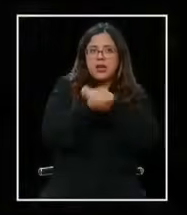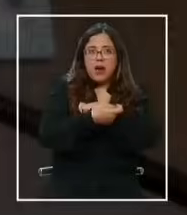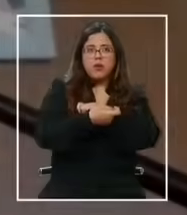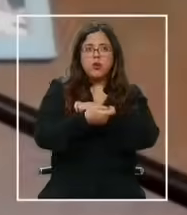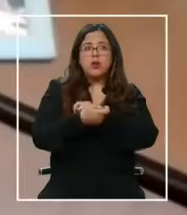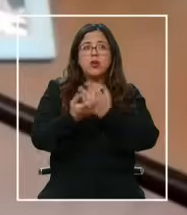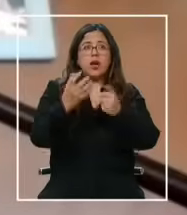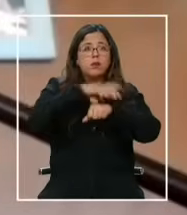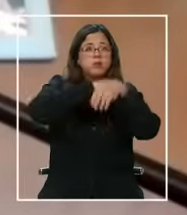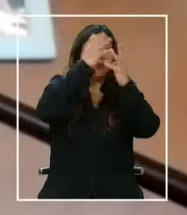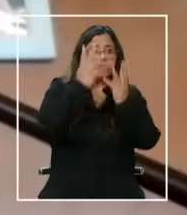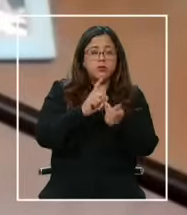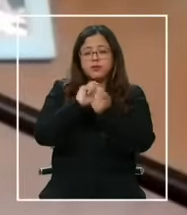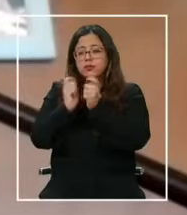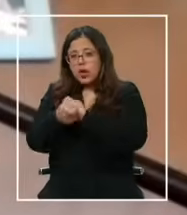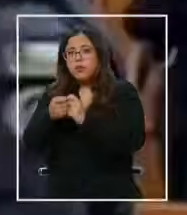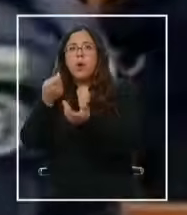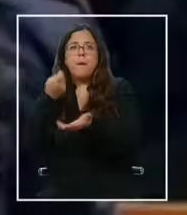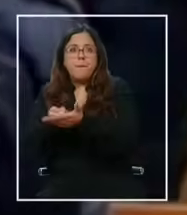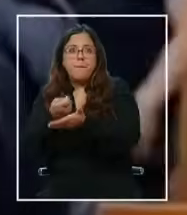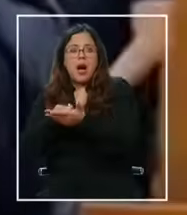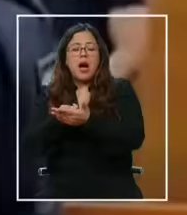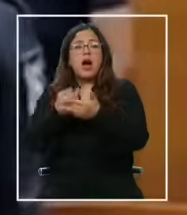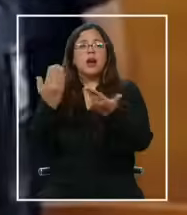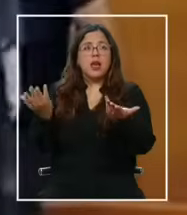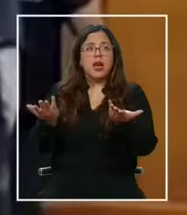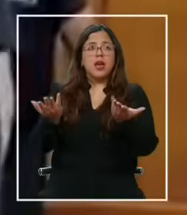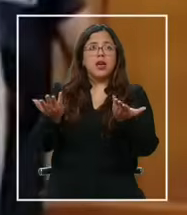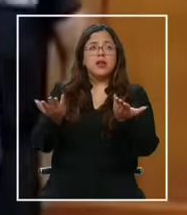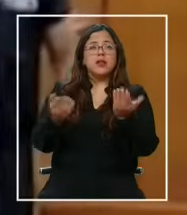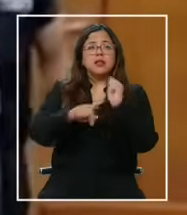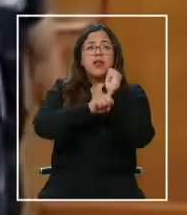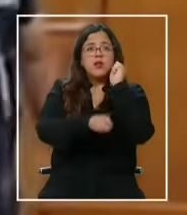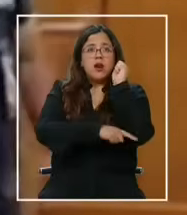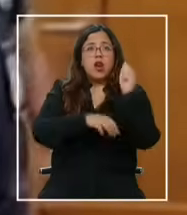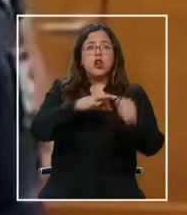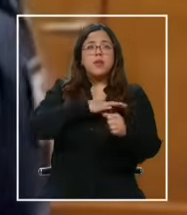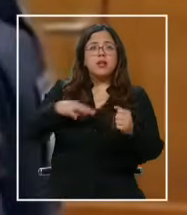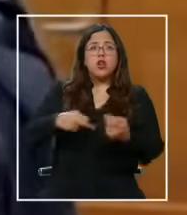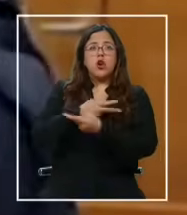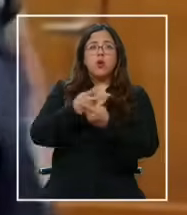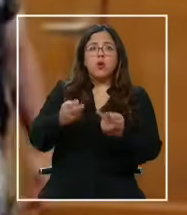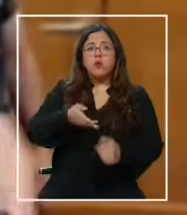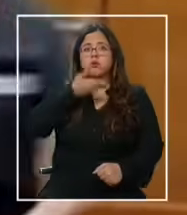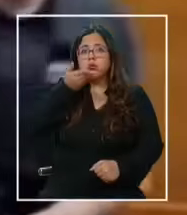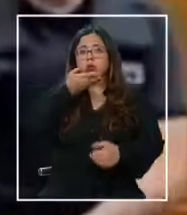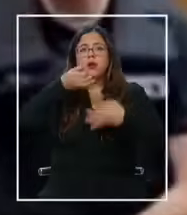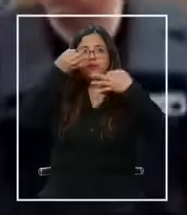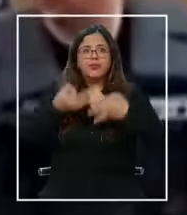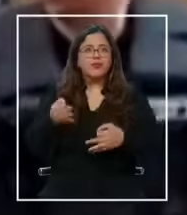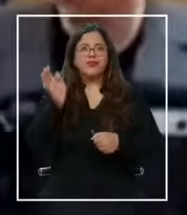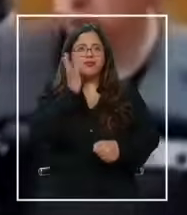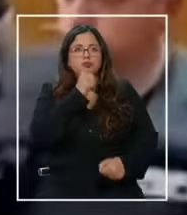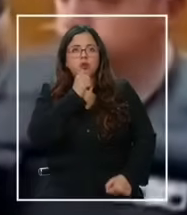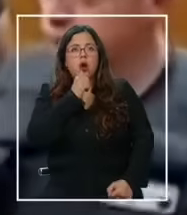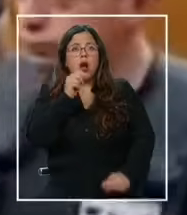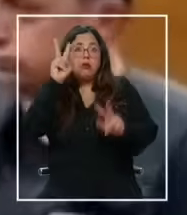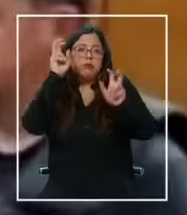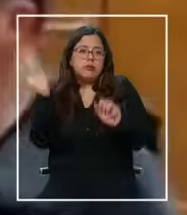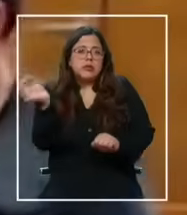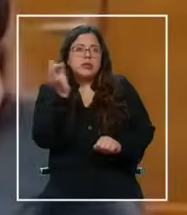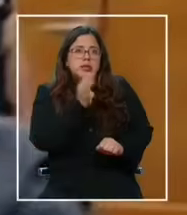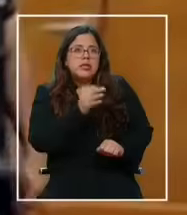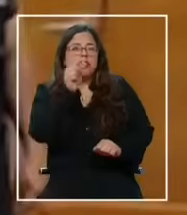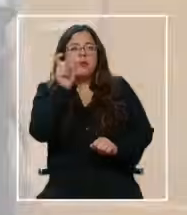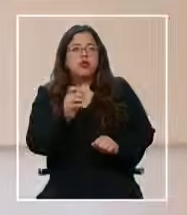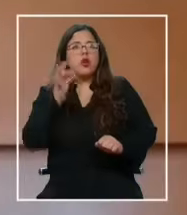fianza el abogado del Ministerio Público no presentó argumentos sólidos para sostener